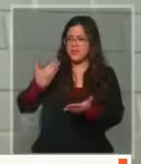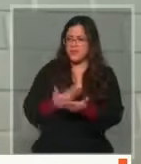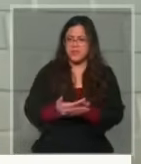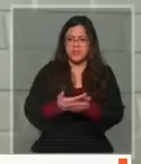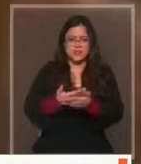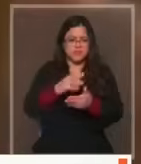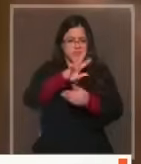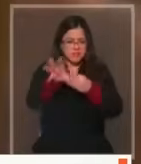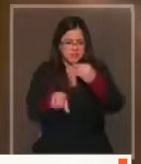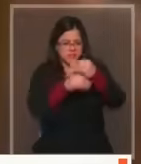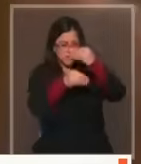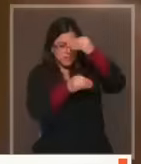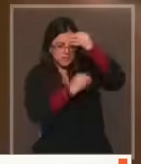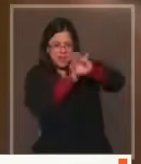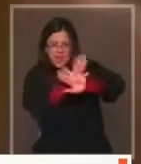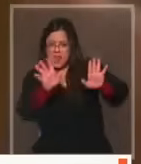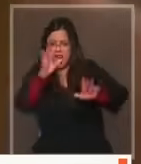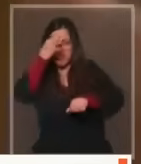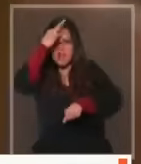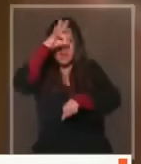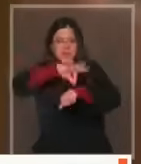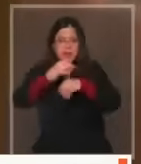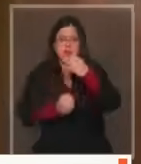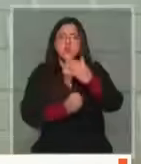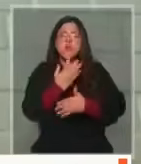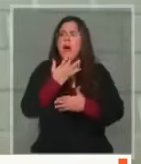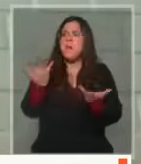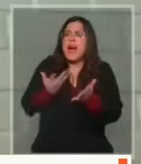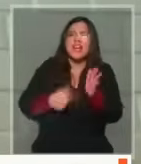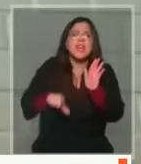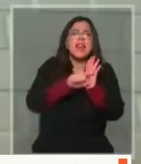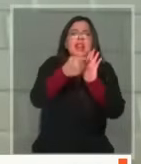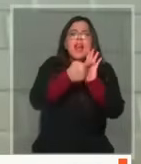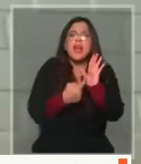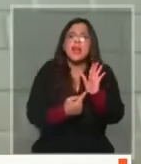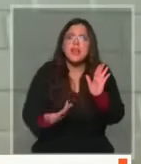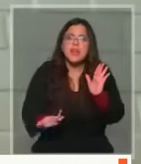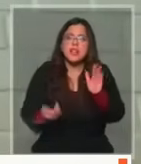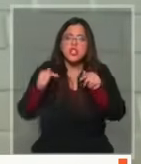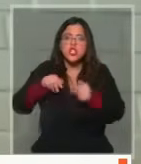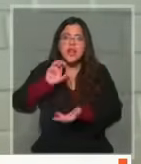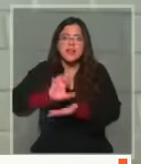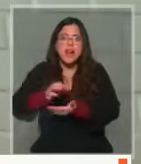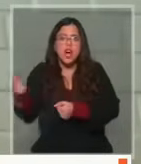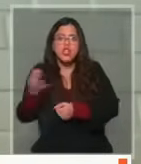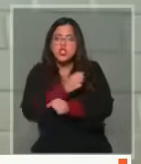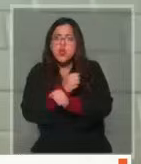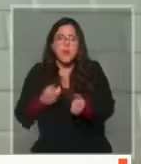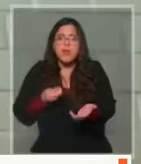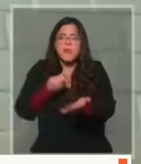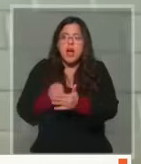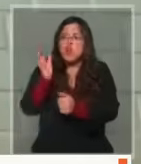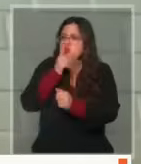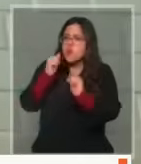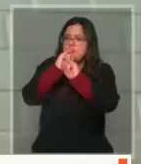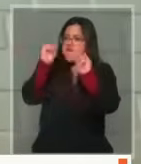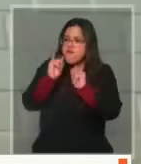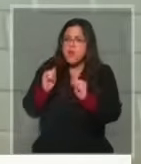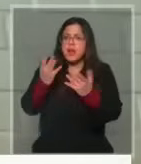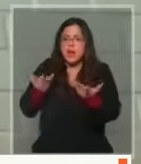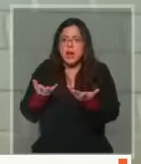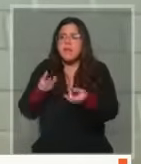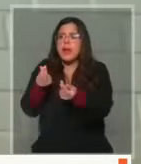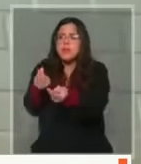agrega ninguna nueva enfermedad. ¿Para qué tenemos una ley si el Estado hoy día dice que no puede financiarla y tampoco busca el mecanismo de financiamiento? ¿Por